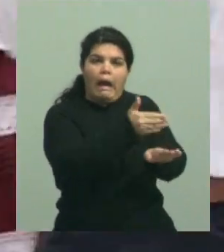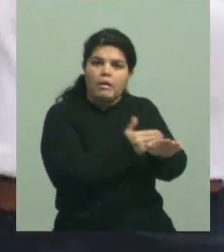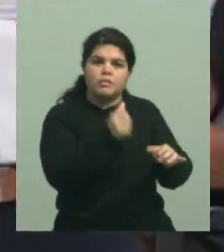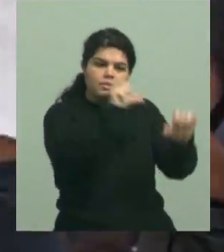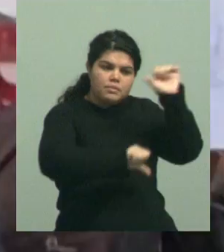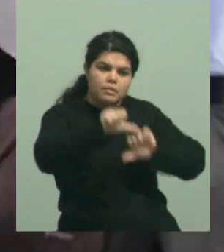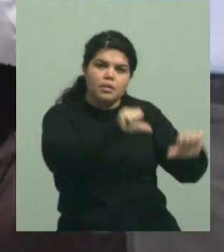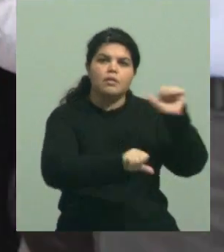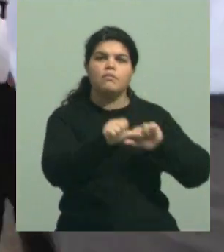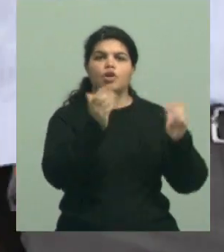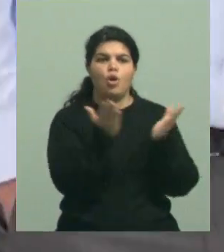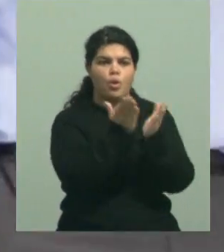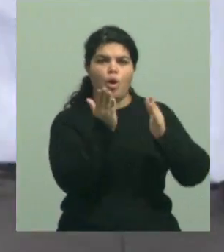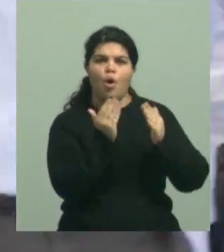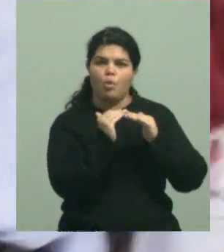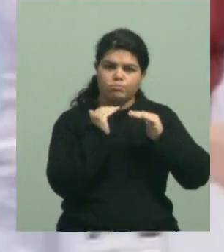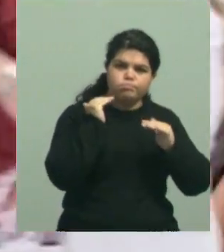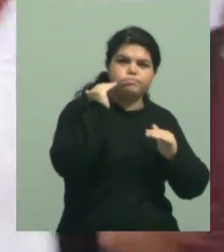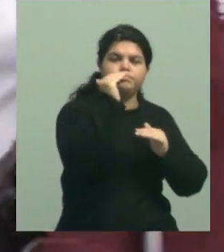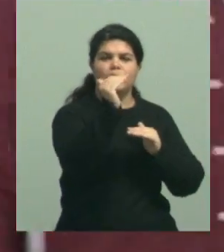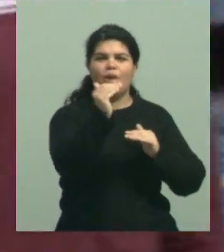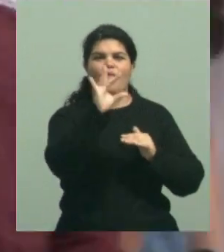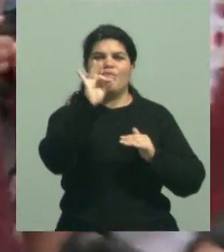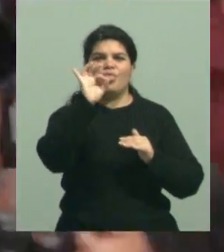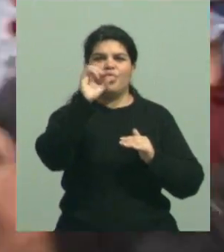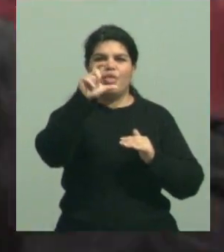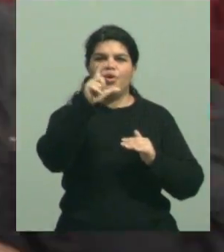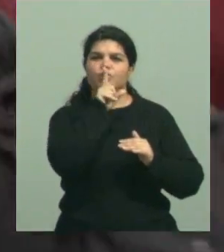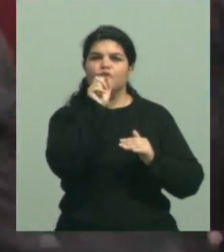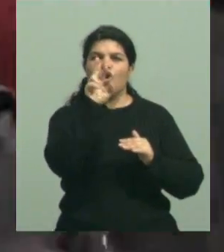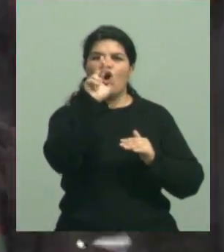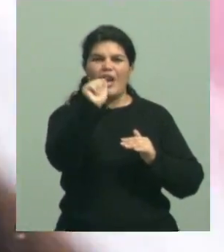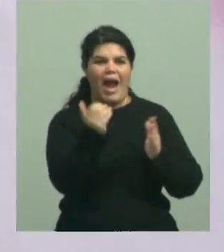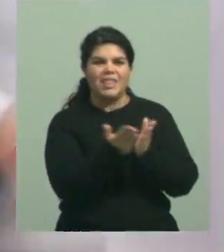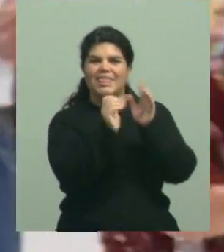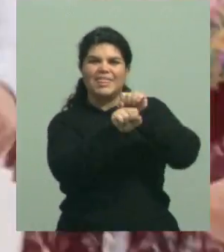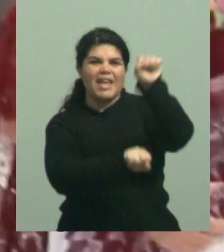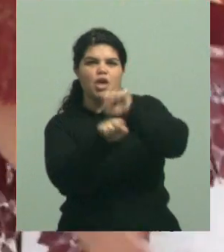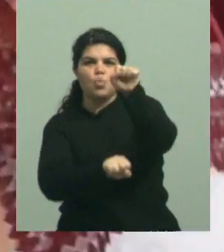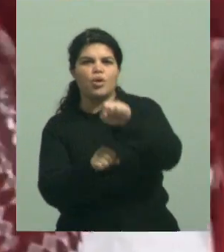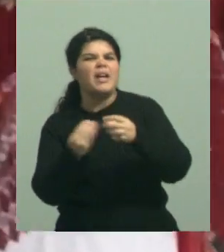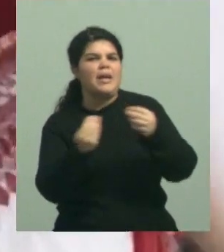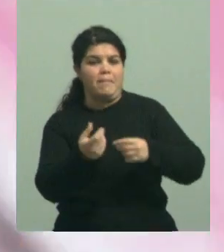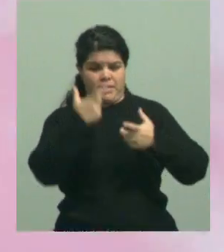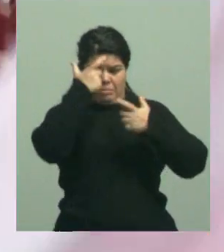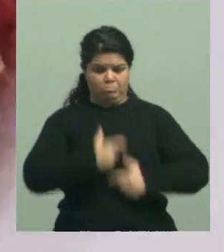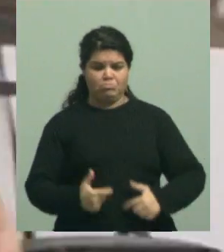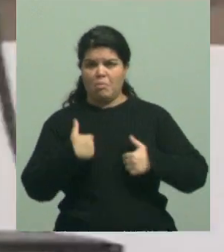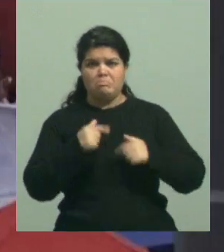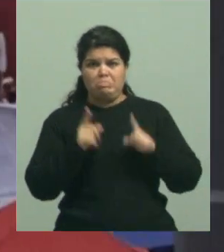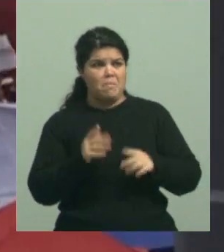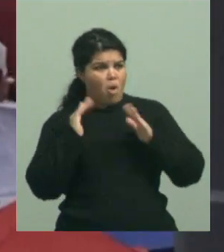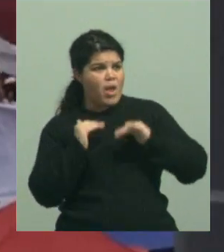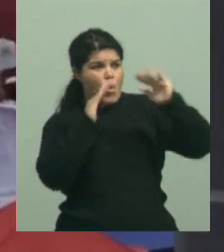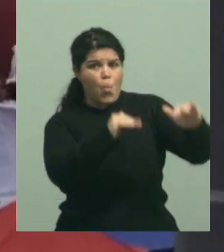El propio López Obrador ha tratado de bajarse el precio en ese sentido, haciendo referencia a que él no tiene la formación que tiene la candidata,